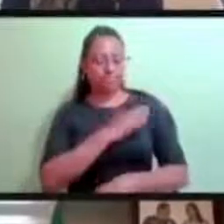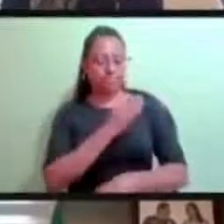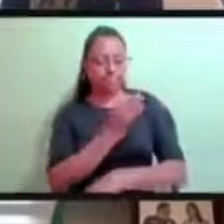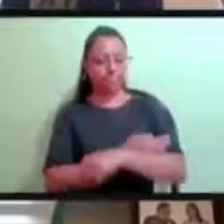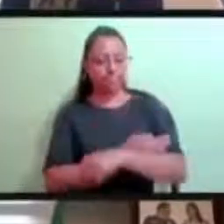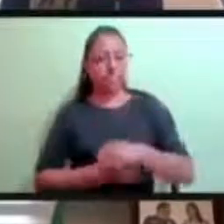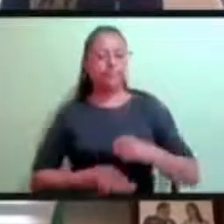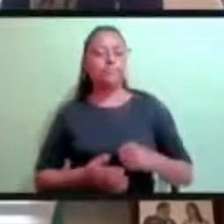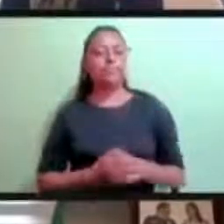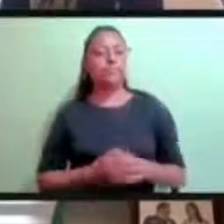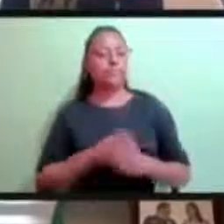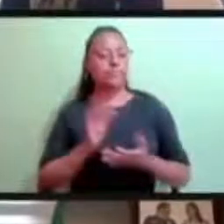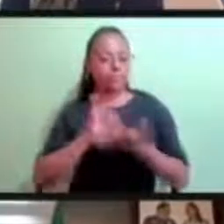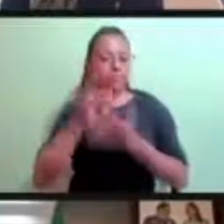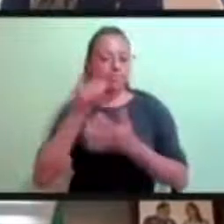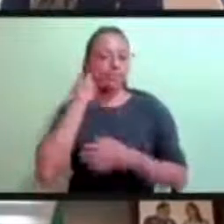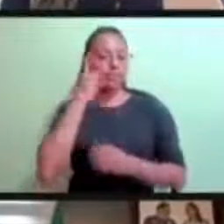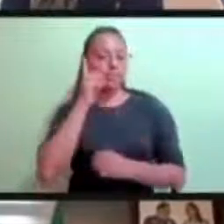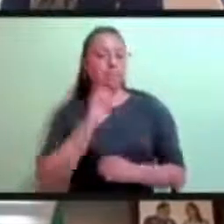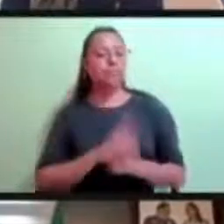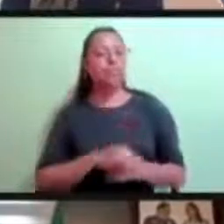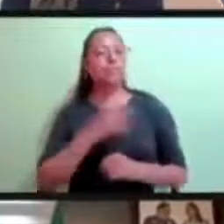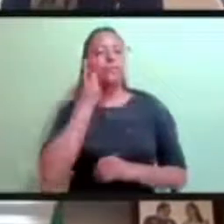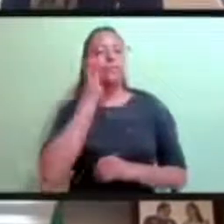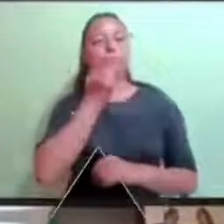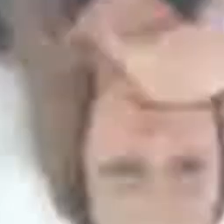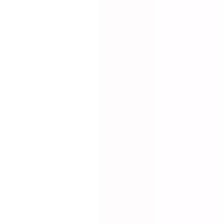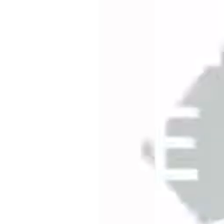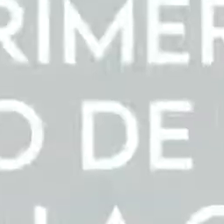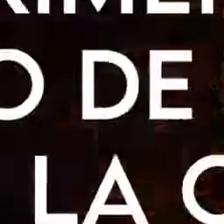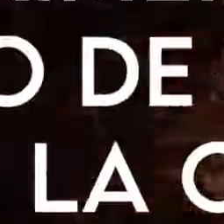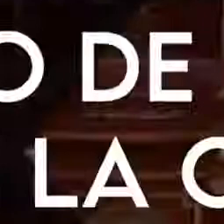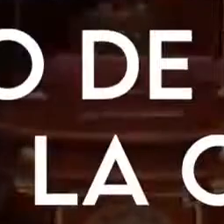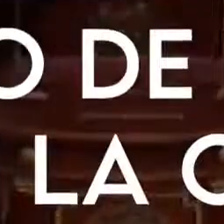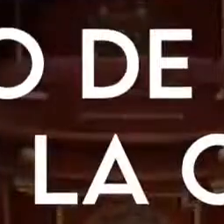con las y los diputados para desahogar el proceso.